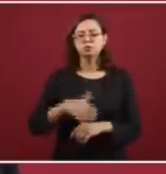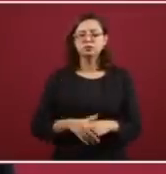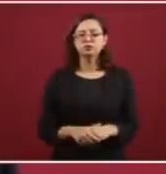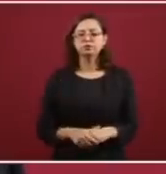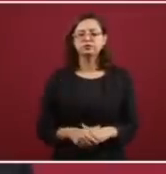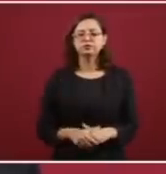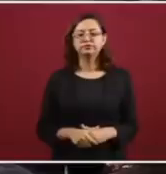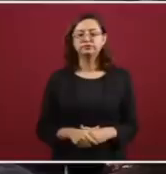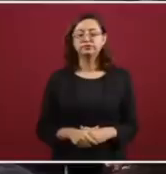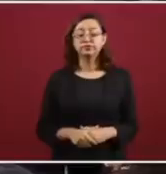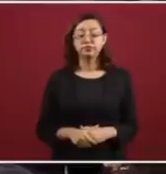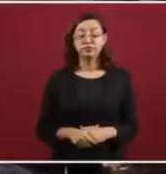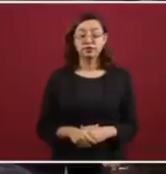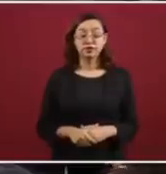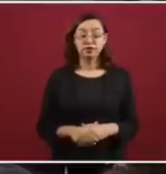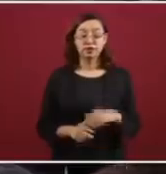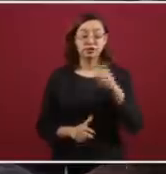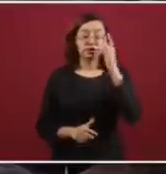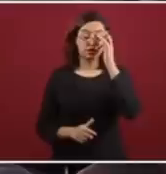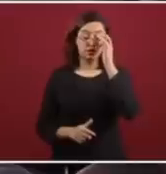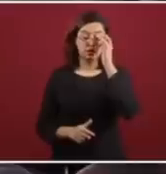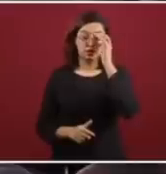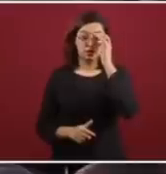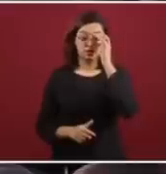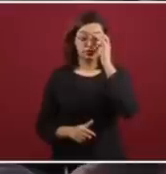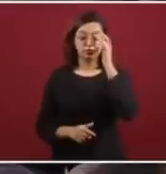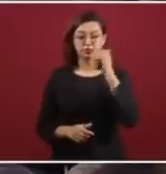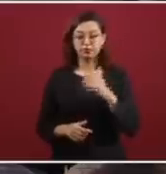vez amplían